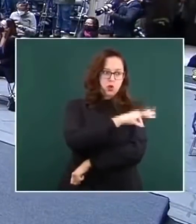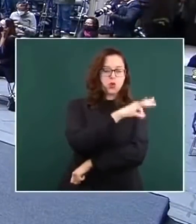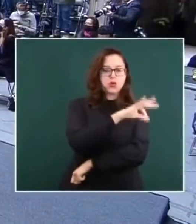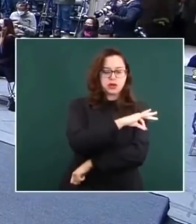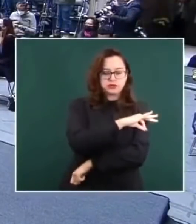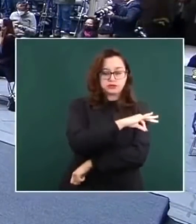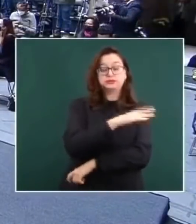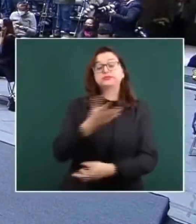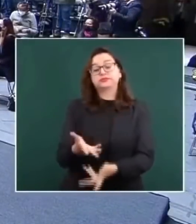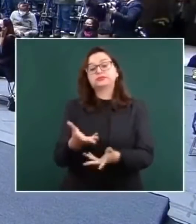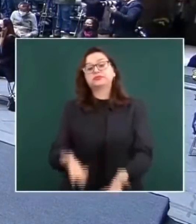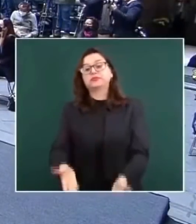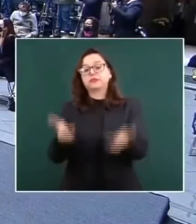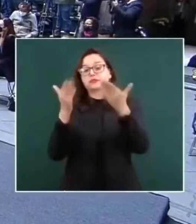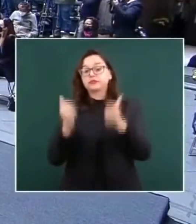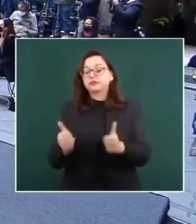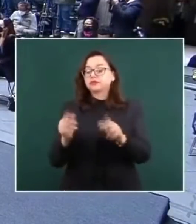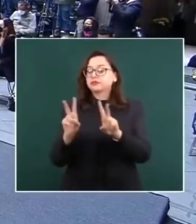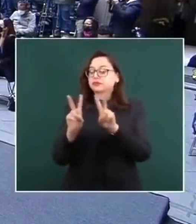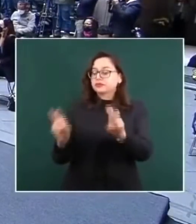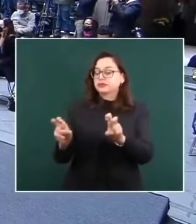con la nueva variante